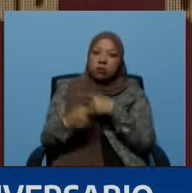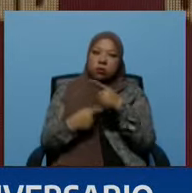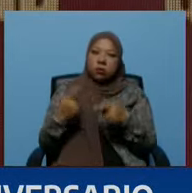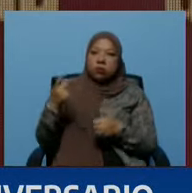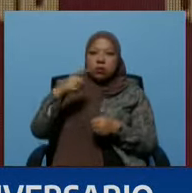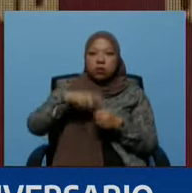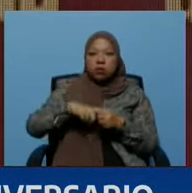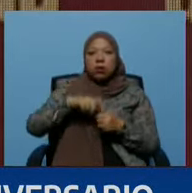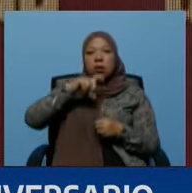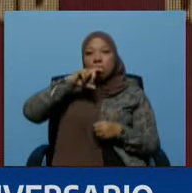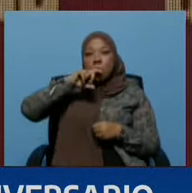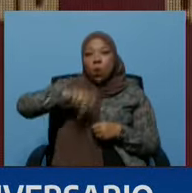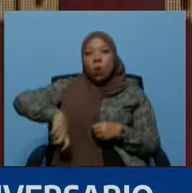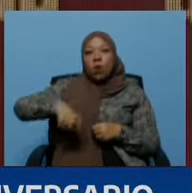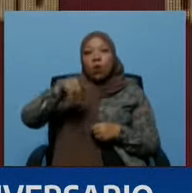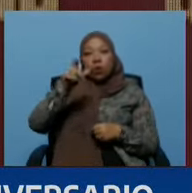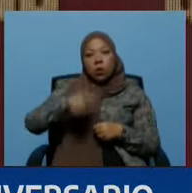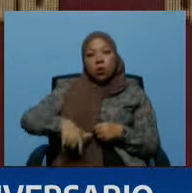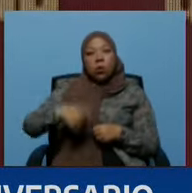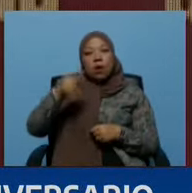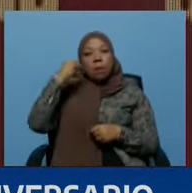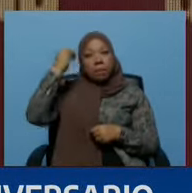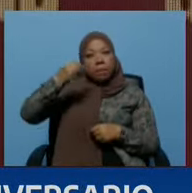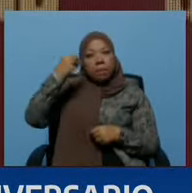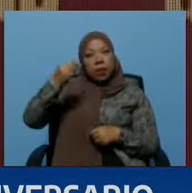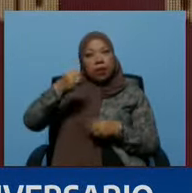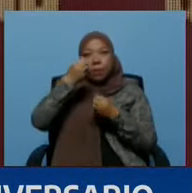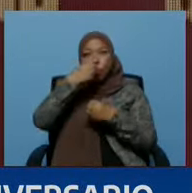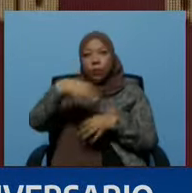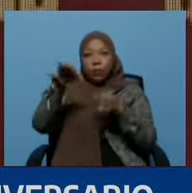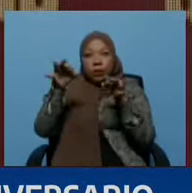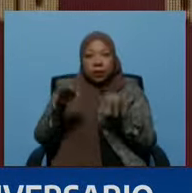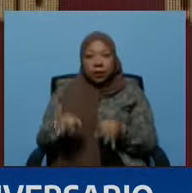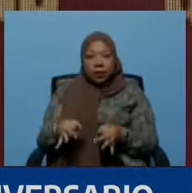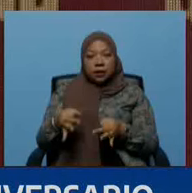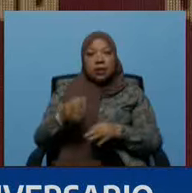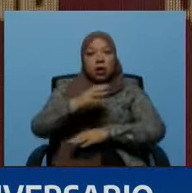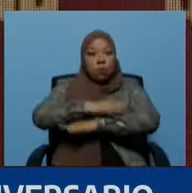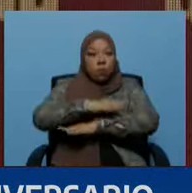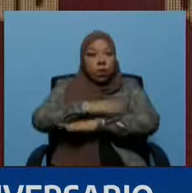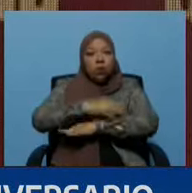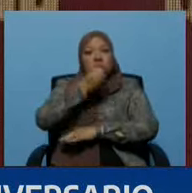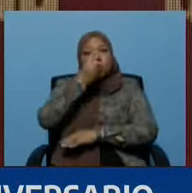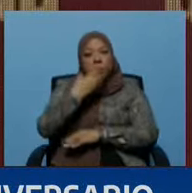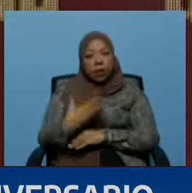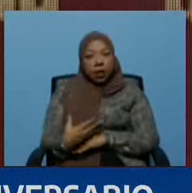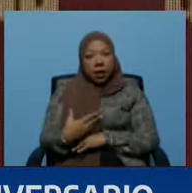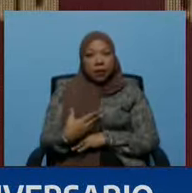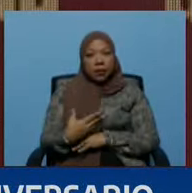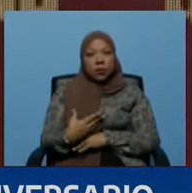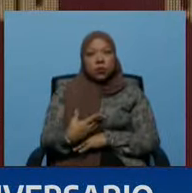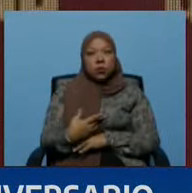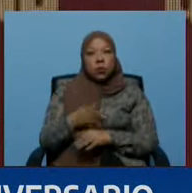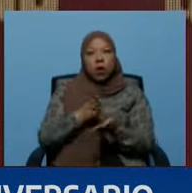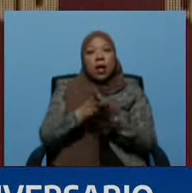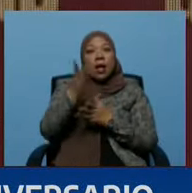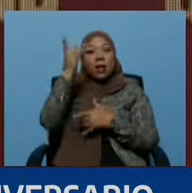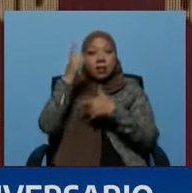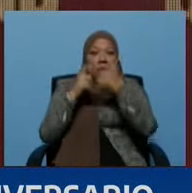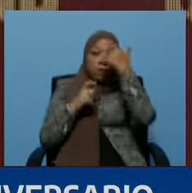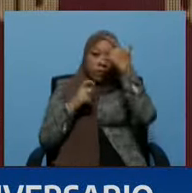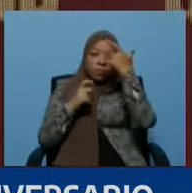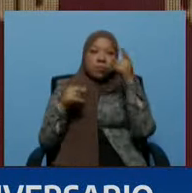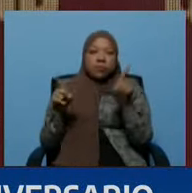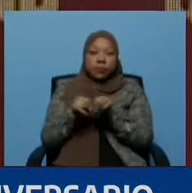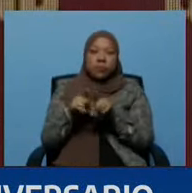Sembró en mentes fértiles, en moral fértil. Sembró lo que sembró Chávez,